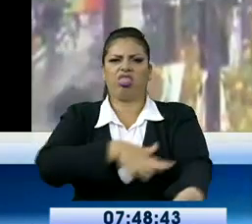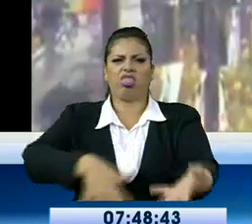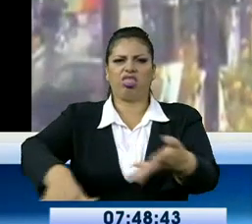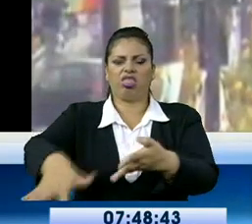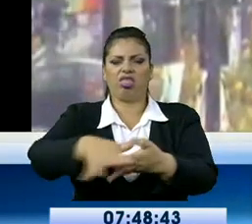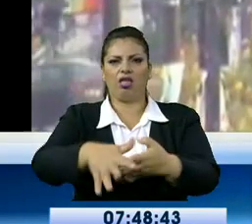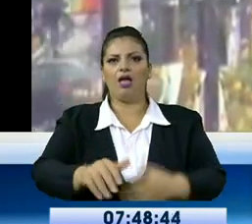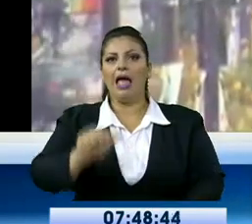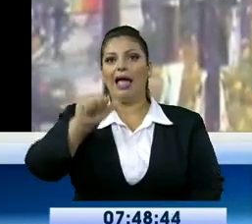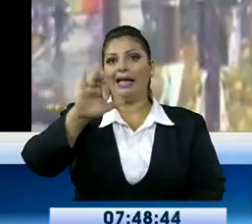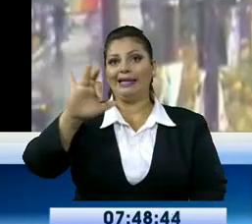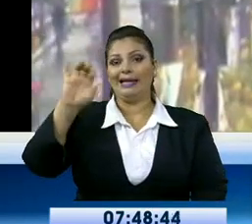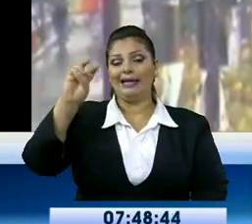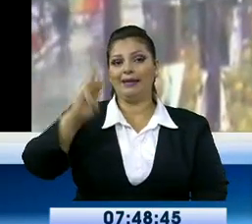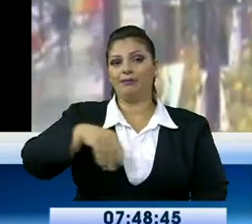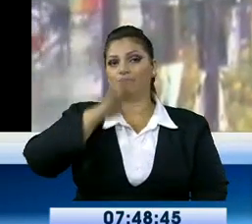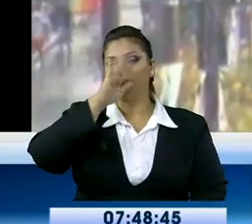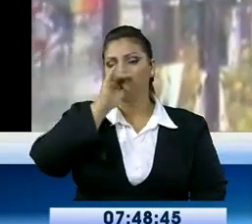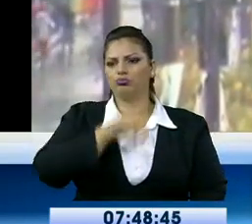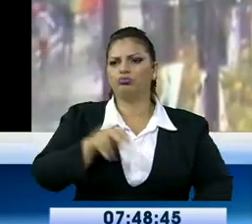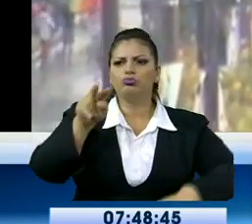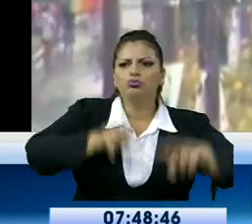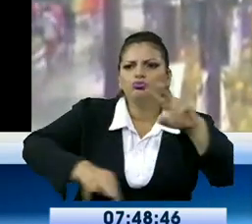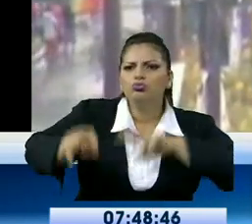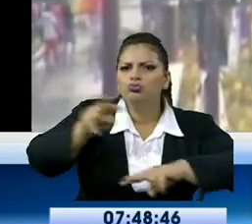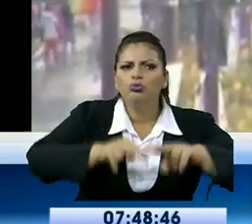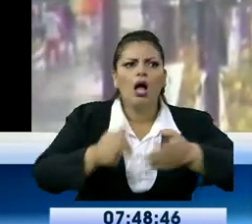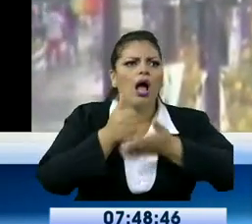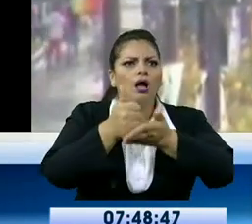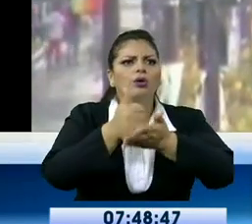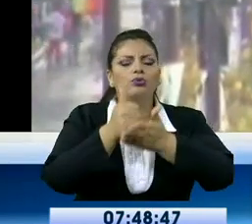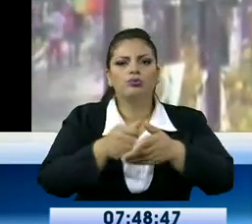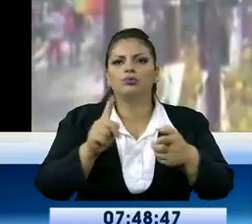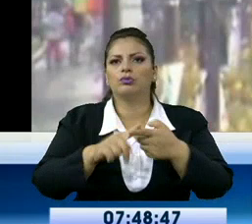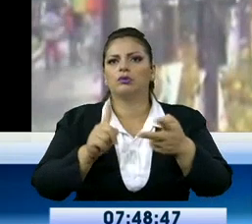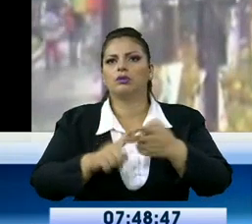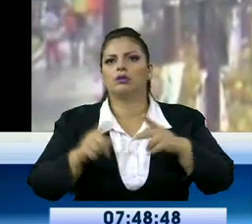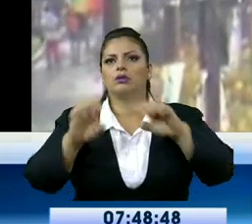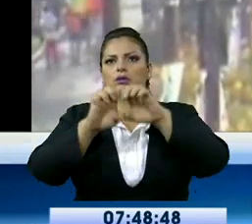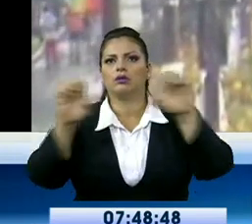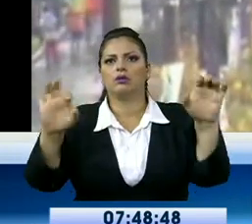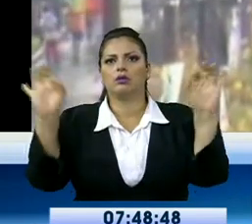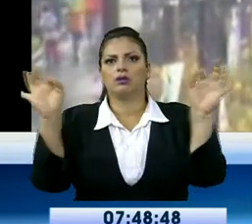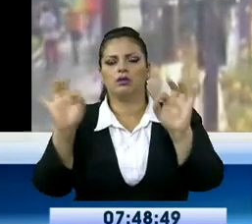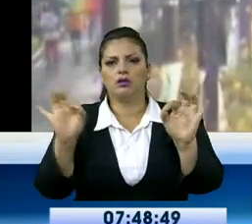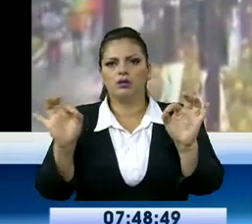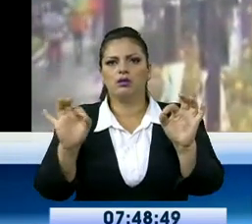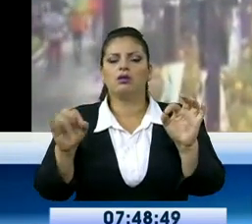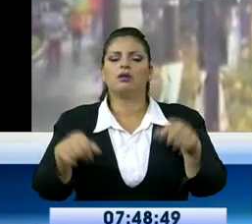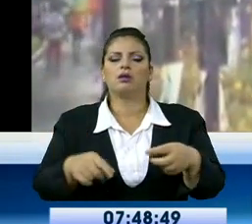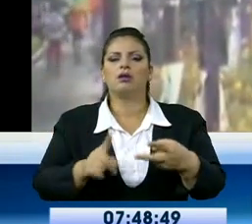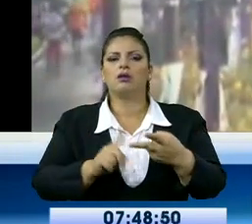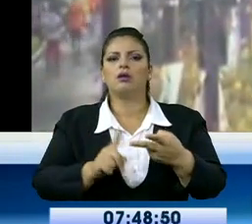llegaron agentes de la ATM, así como personal de la empresa eléctrica de Guayaquil y el cuerpo de bomberos para